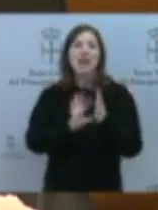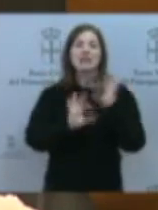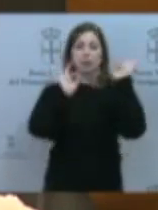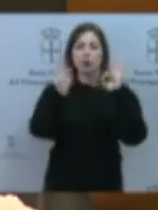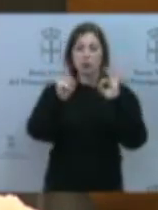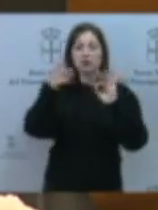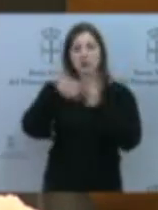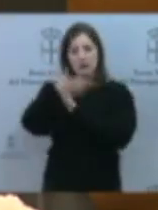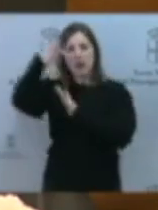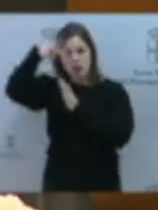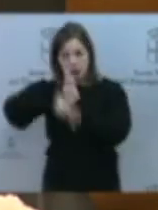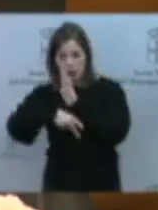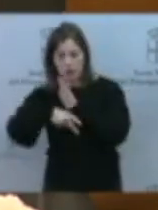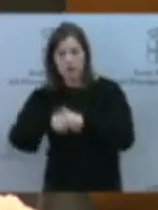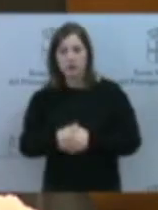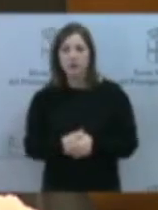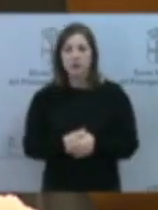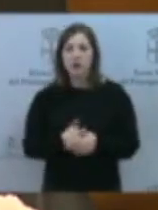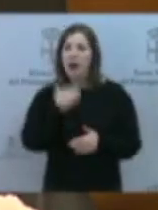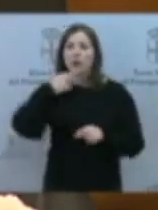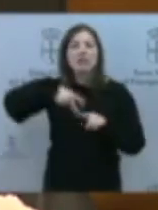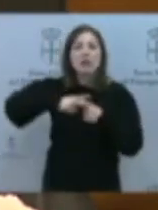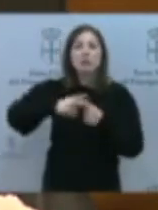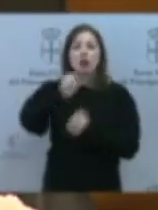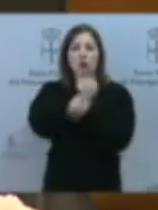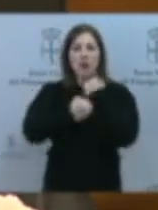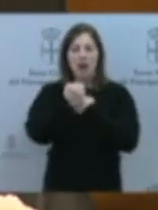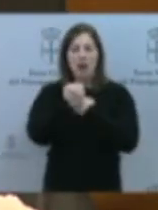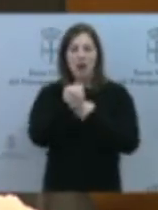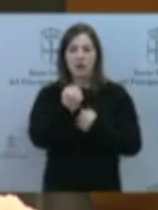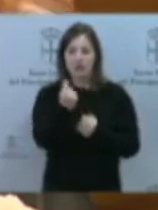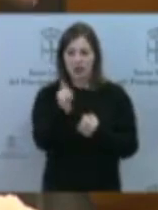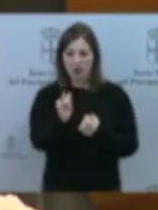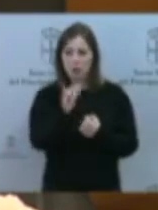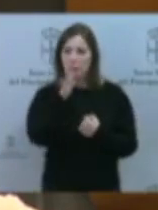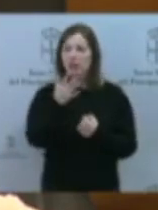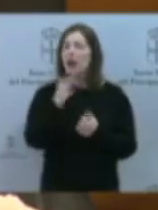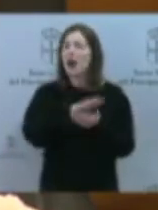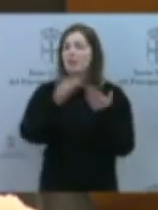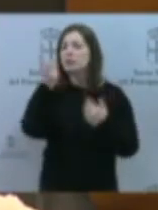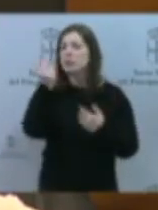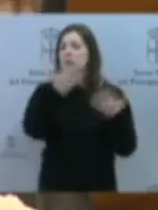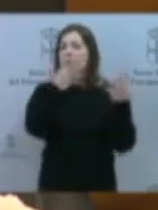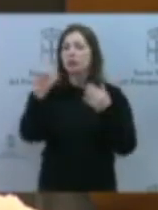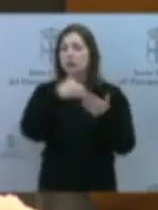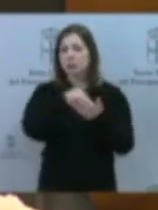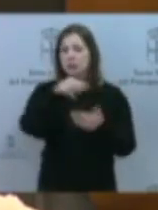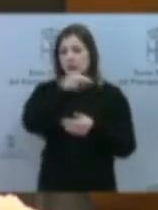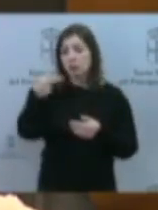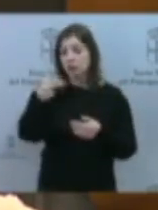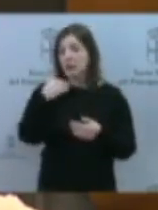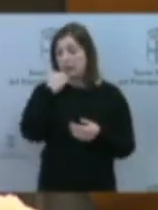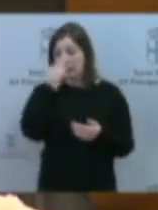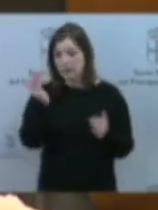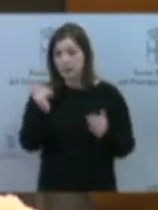de economía financiera. Estamos hablando de que la capitalización de Liberbank son casi 900 millones de euros, o eran 900 millones de euros, que es la quinta parte del presupuesto asturiano,